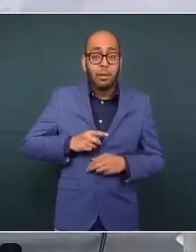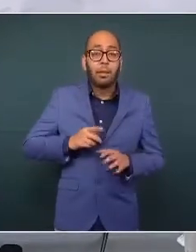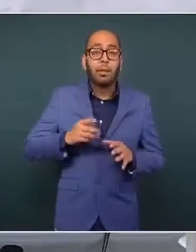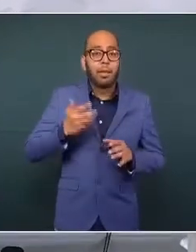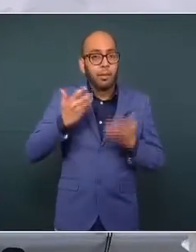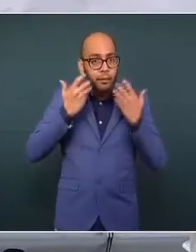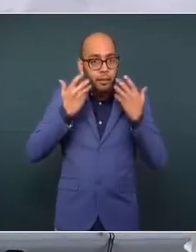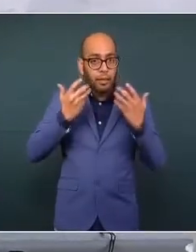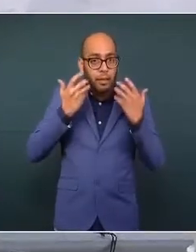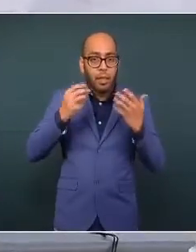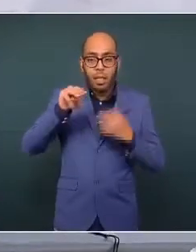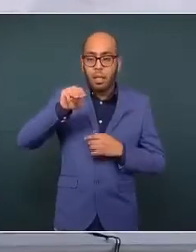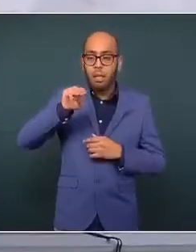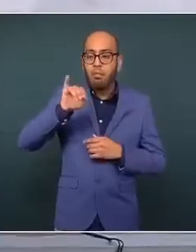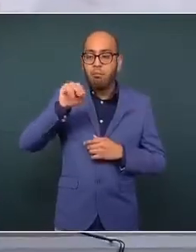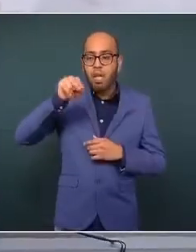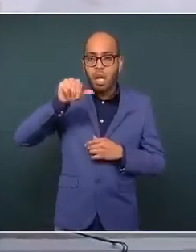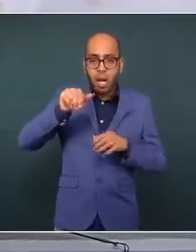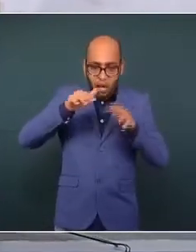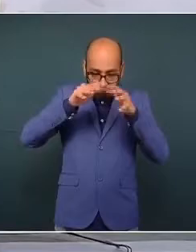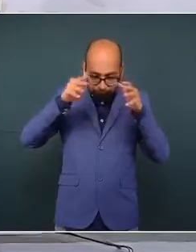nacionalizar